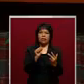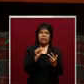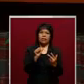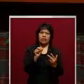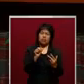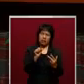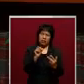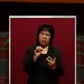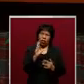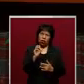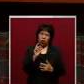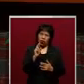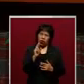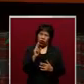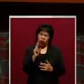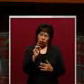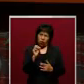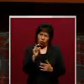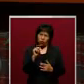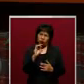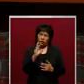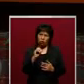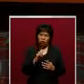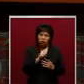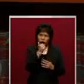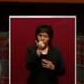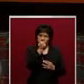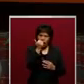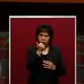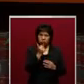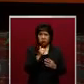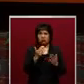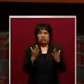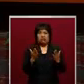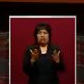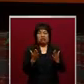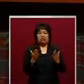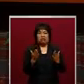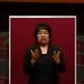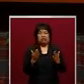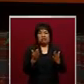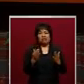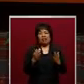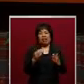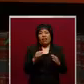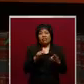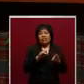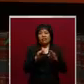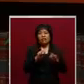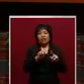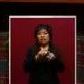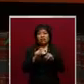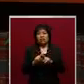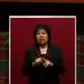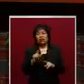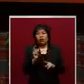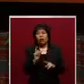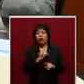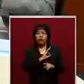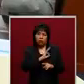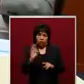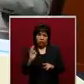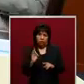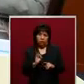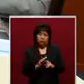toma su ritmo. Si el alumno no tiene conectividad, entonces cuando pueda tener, baja esos